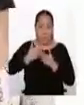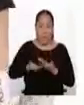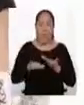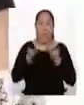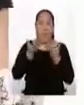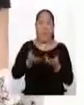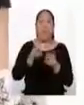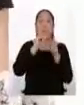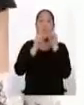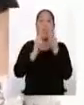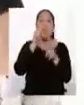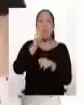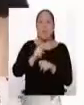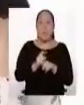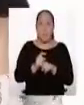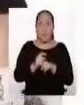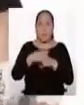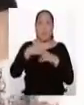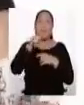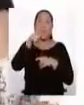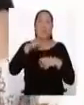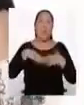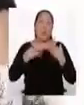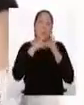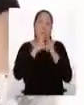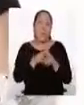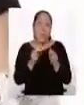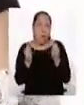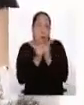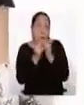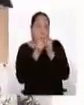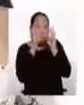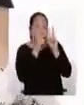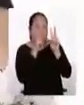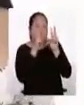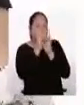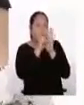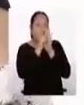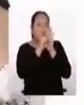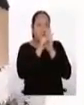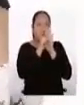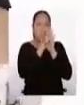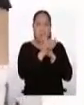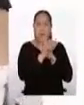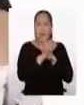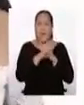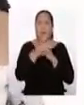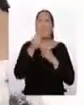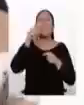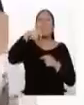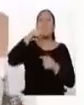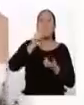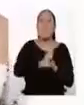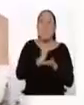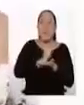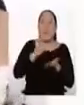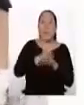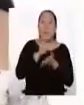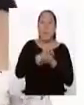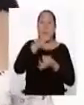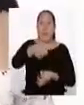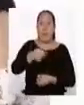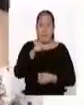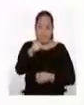pueden responder a la vez que ven el video. Pero antes, no se olviden de traer lápiz y papel. ¿Listas y listos? Muy bien, aquí